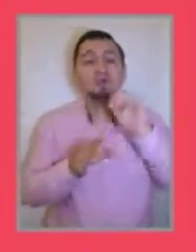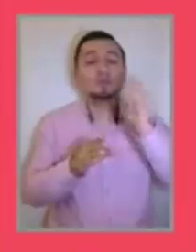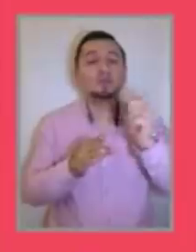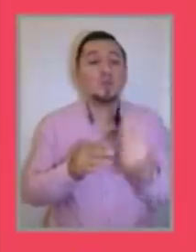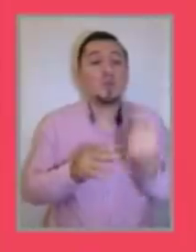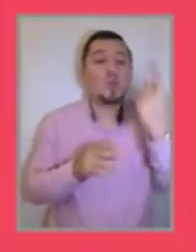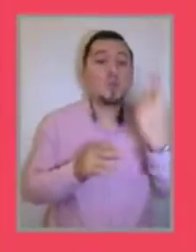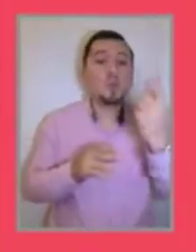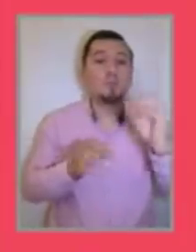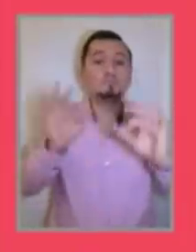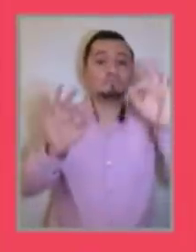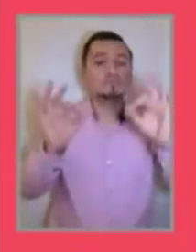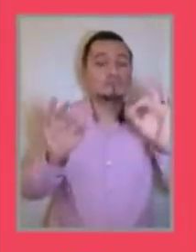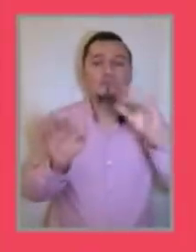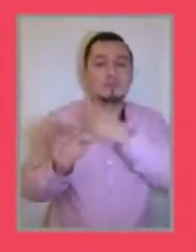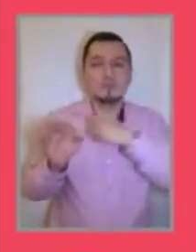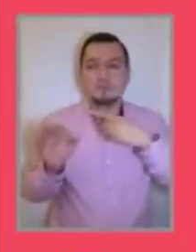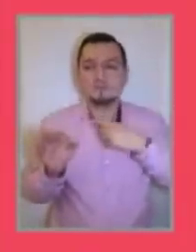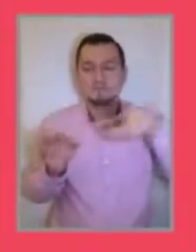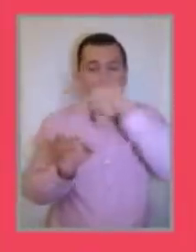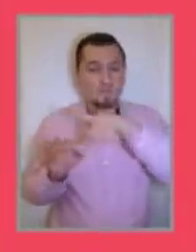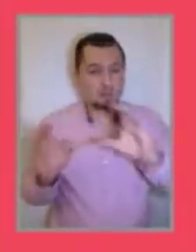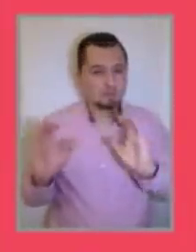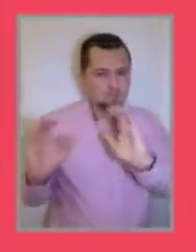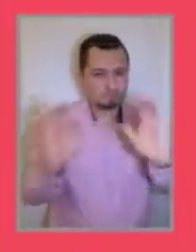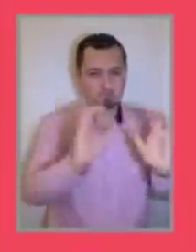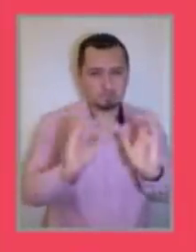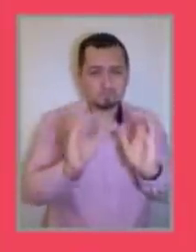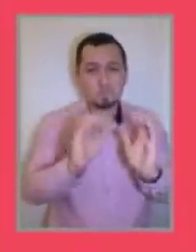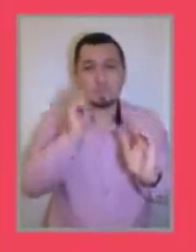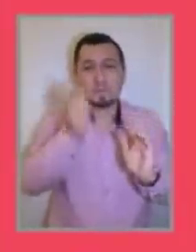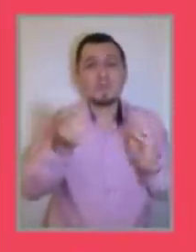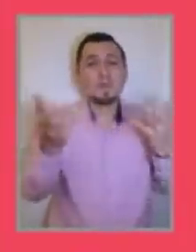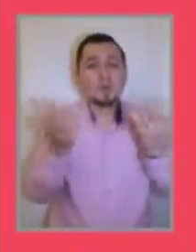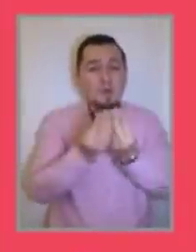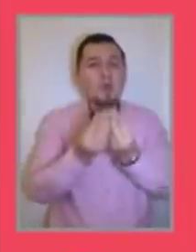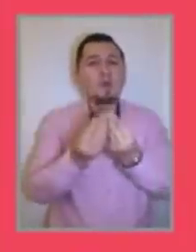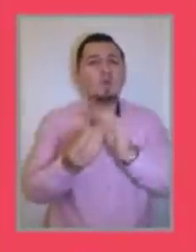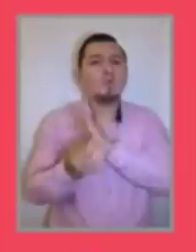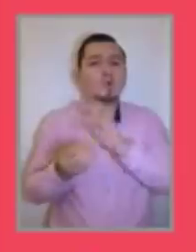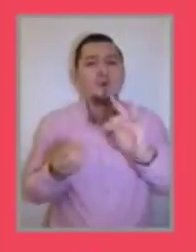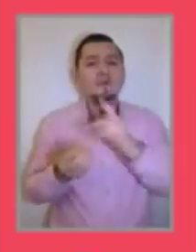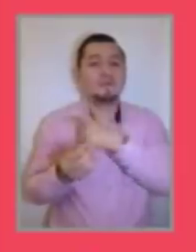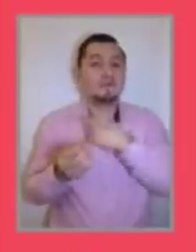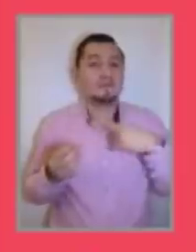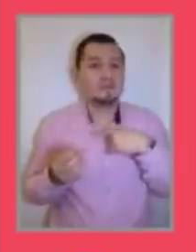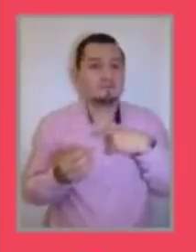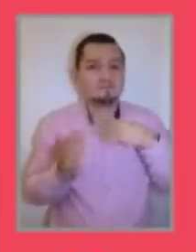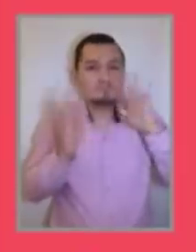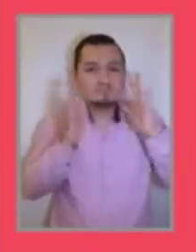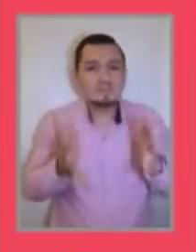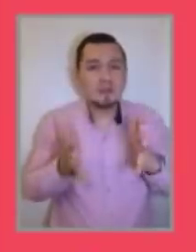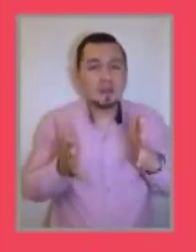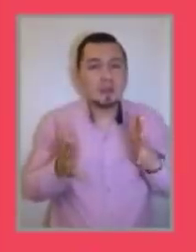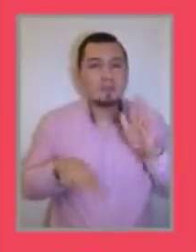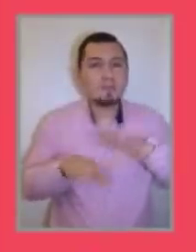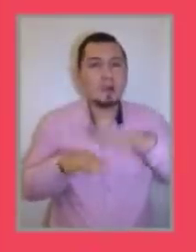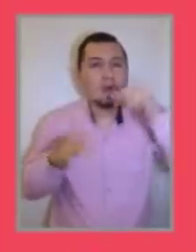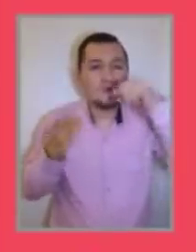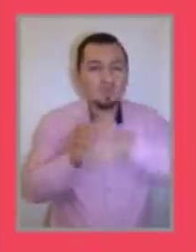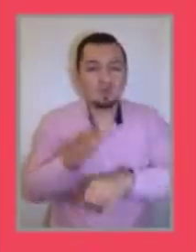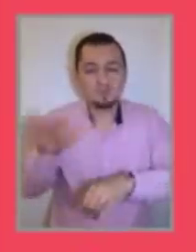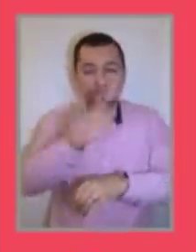específico, porque vamos a tener que considerar una serie de factores que exigen un análisis más a profundidad.